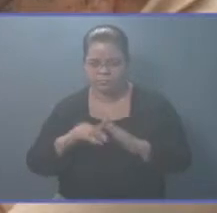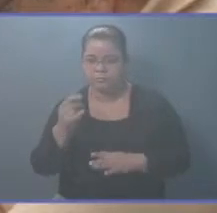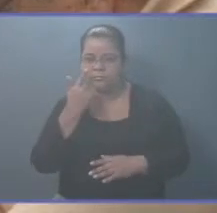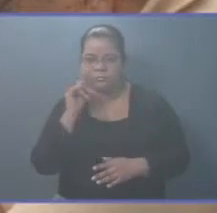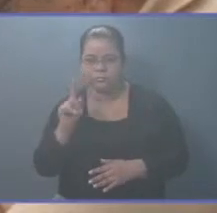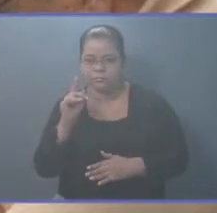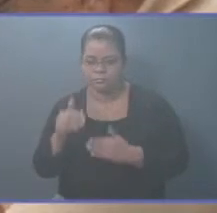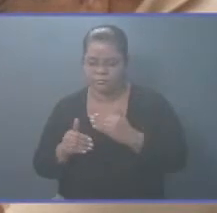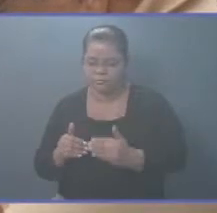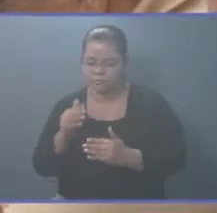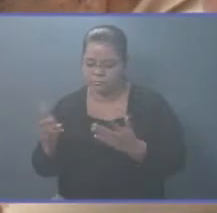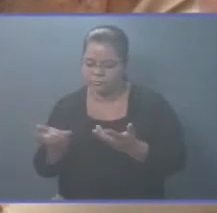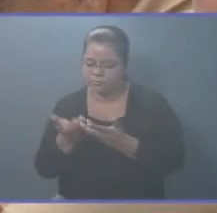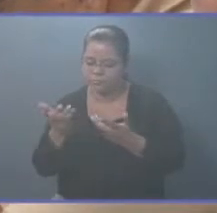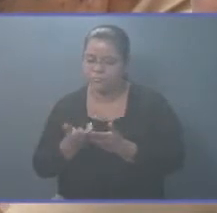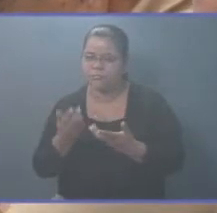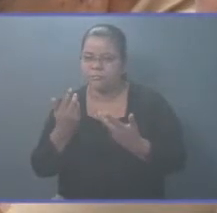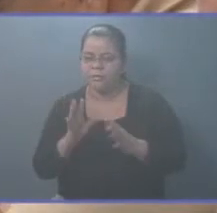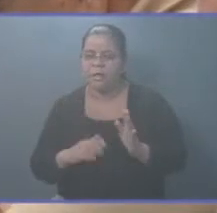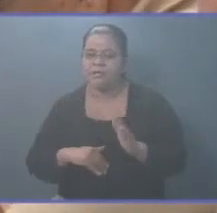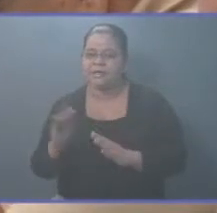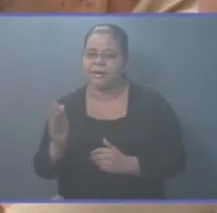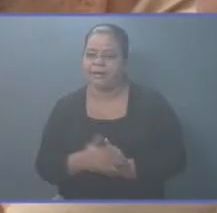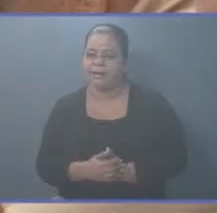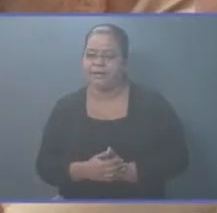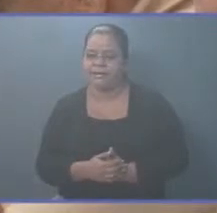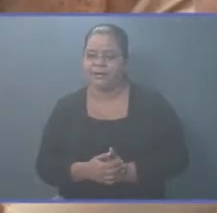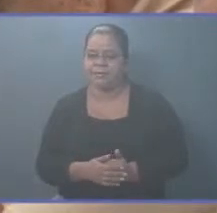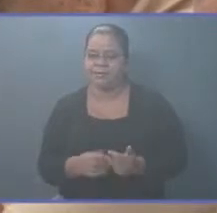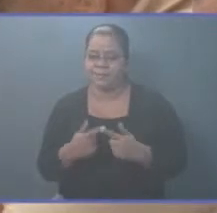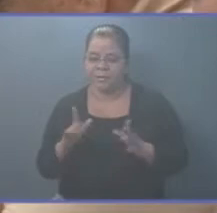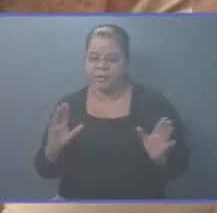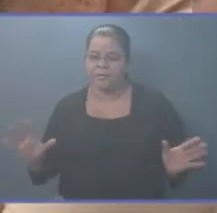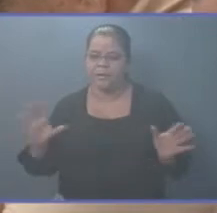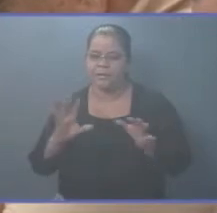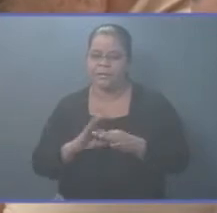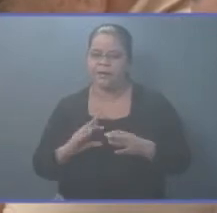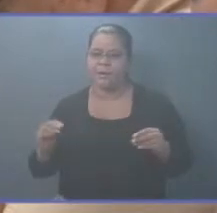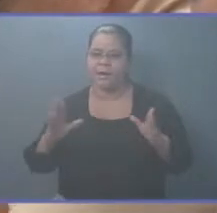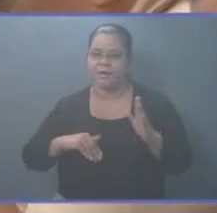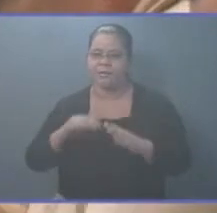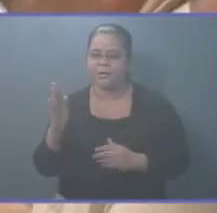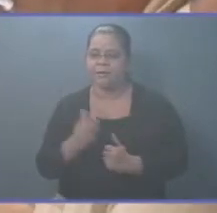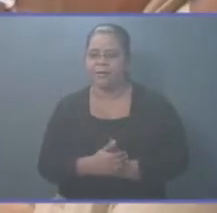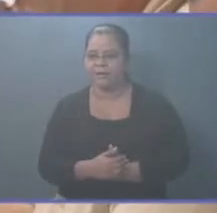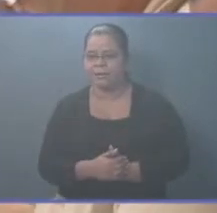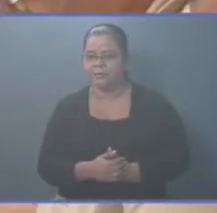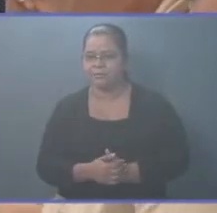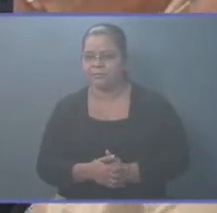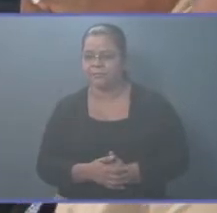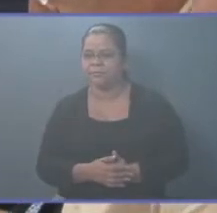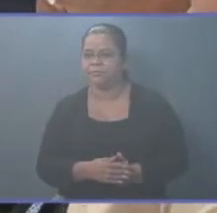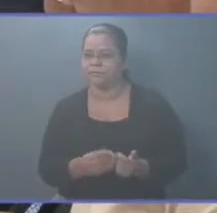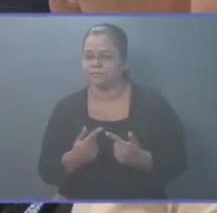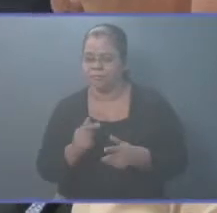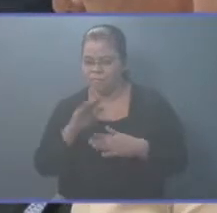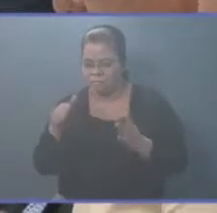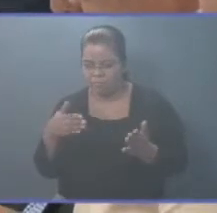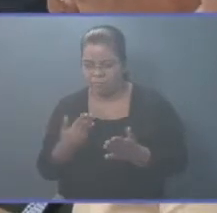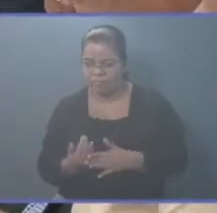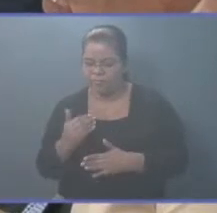investigador pues toma una denuncia a una víctima y luego esta víctima ya no se encuentra